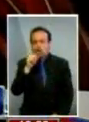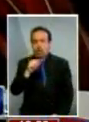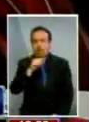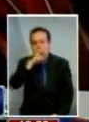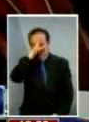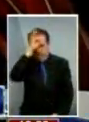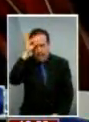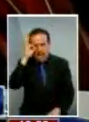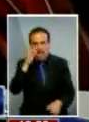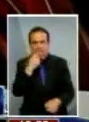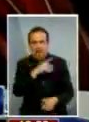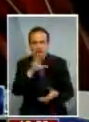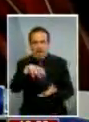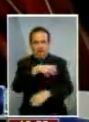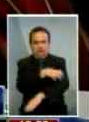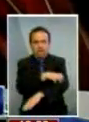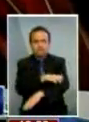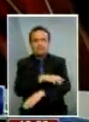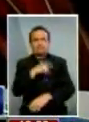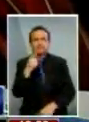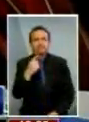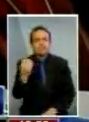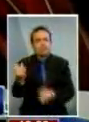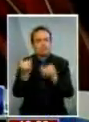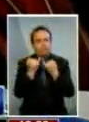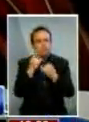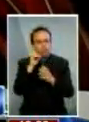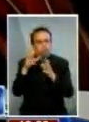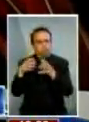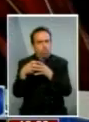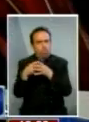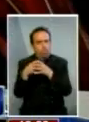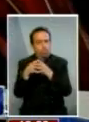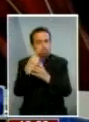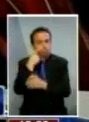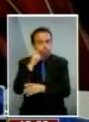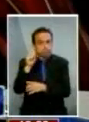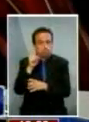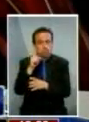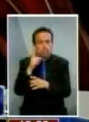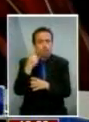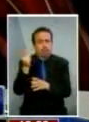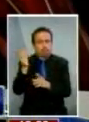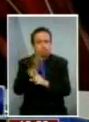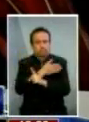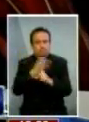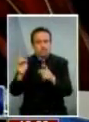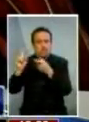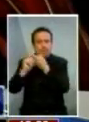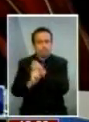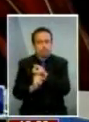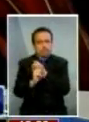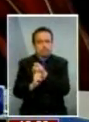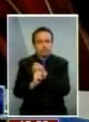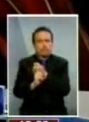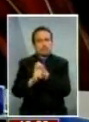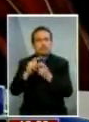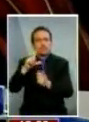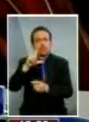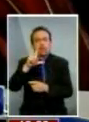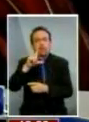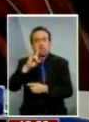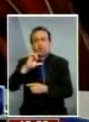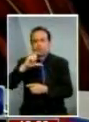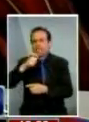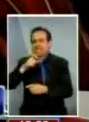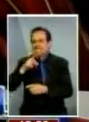Araucanía. Vivian Macay aseguraba que un grupo de desconocidos había golpeado a su esposo Werner Luxinger y